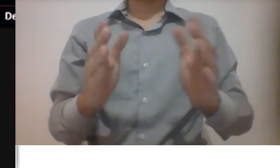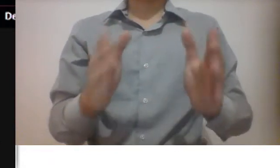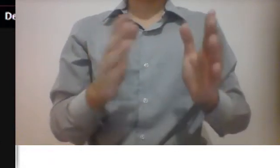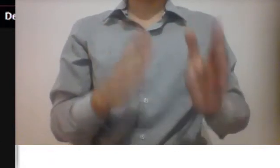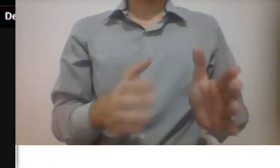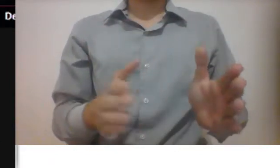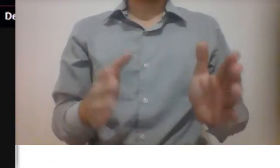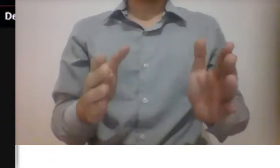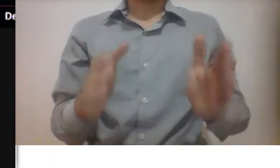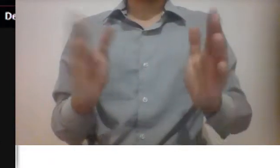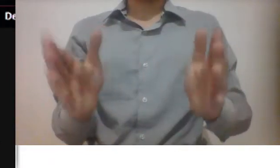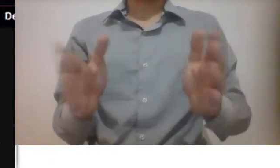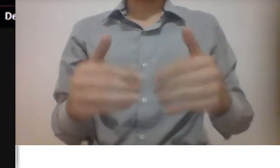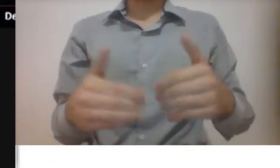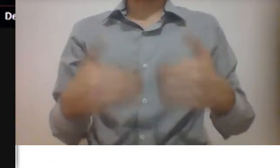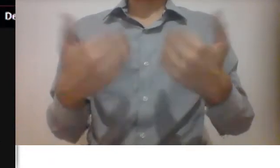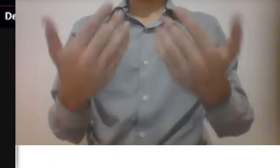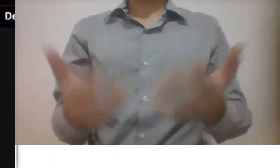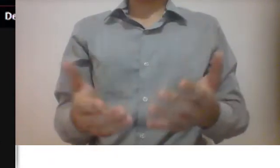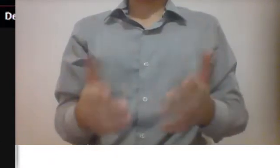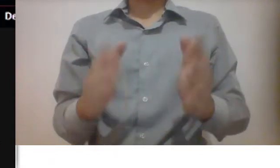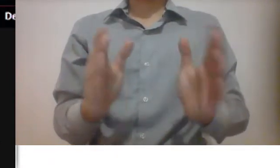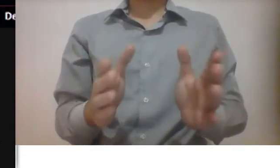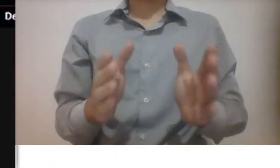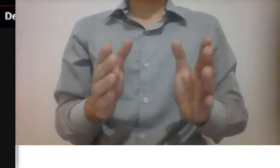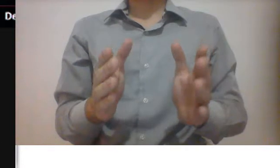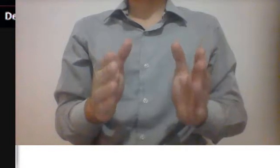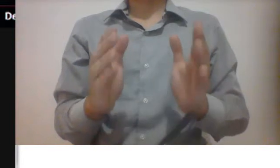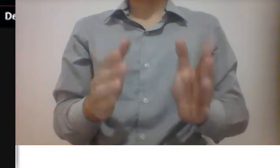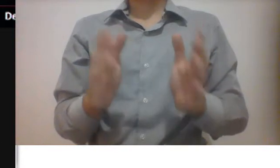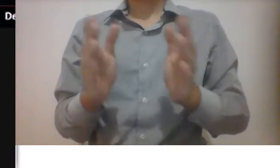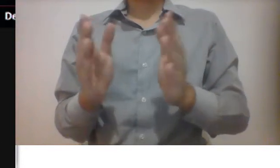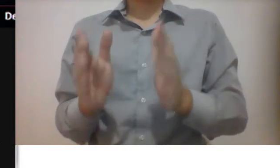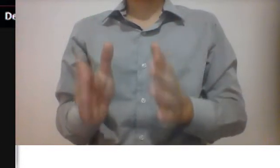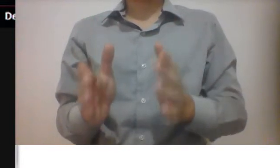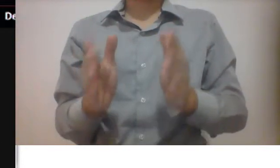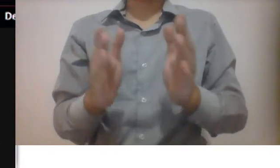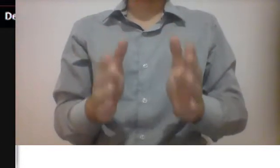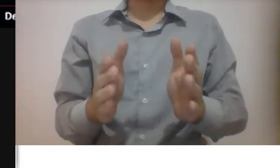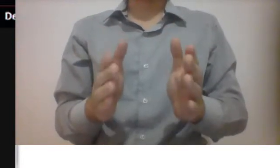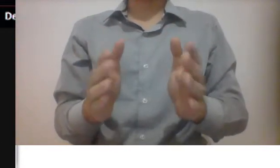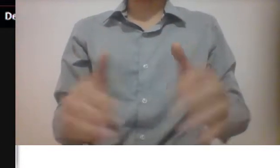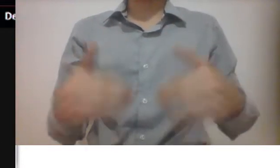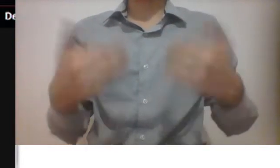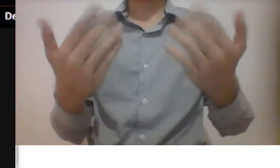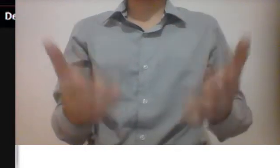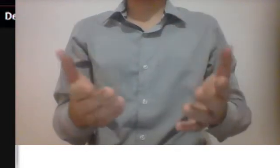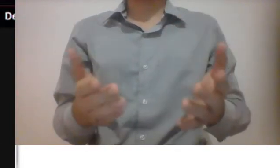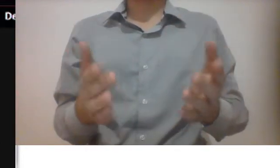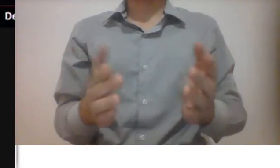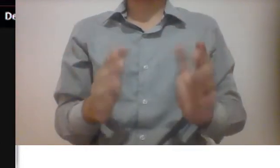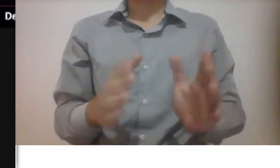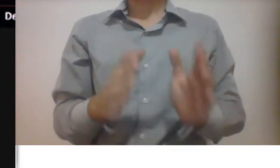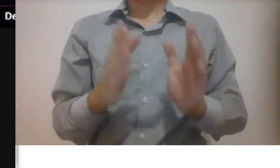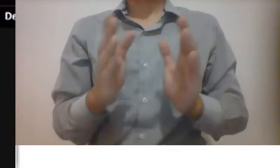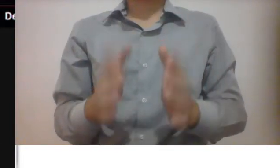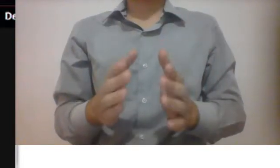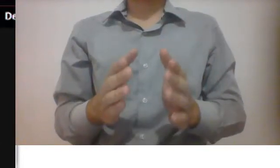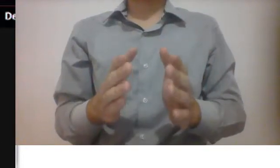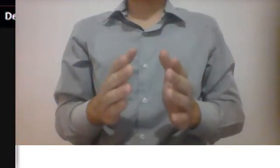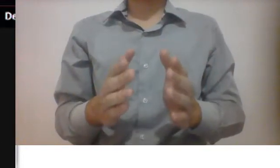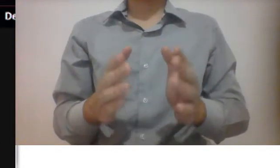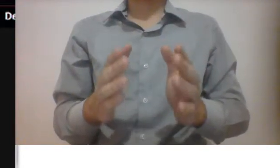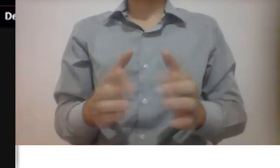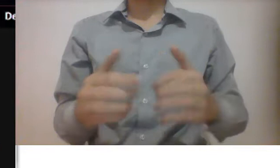tenía Héctor Cabrera, pues bueno, no se relacionaba con lo que él presuntamente ganaba, ya que en sus declaraciones su